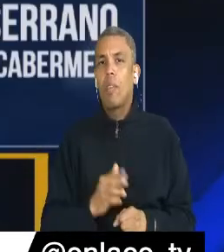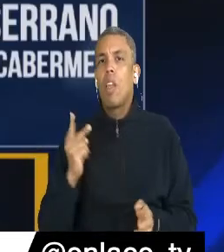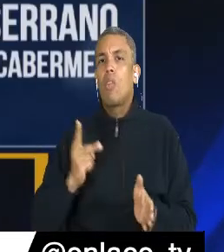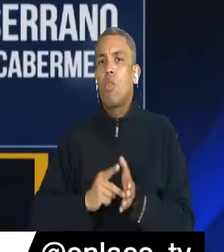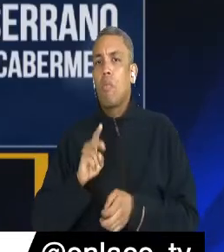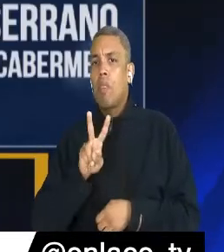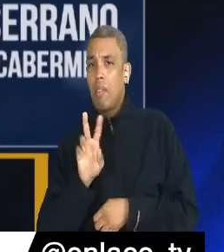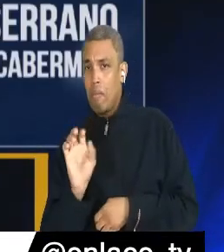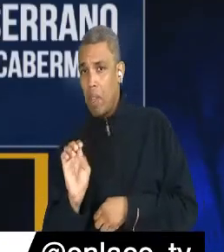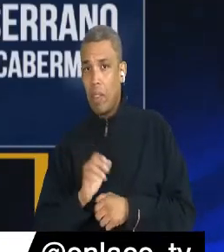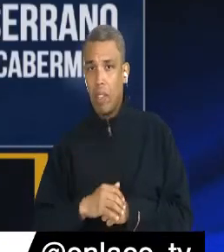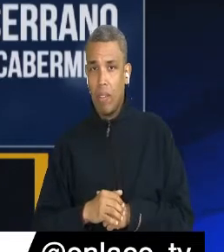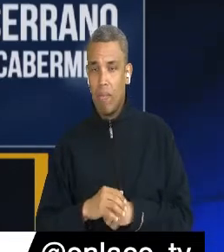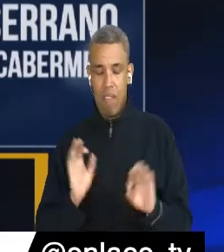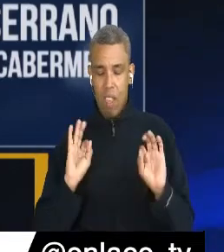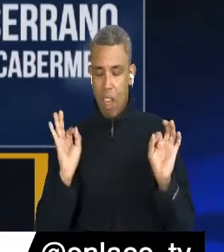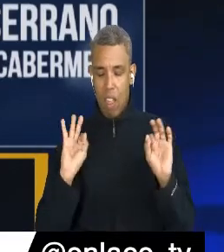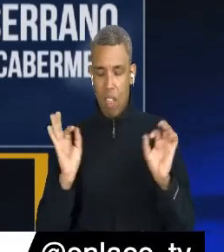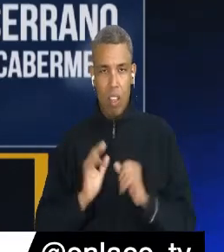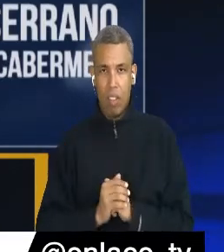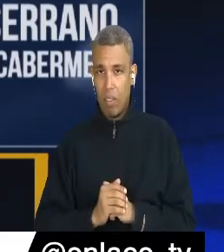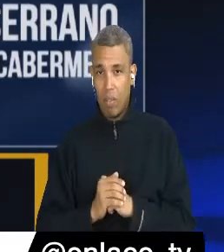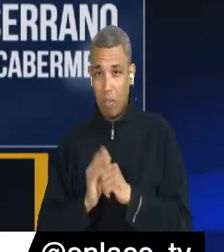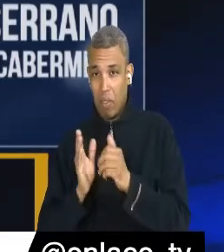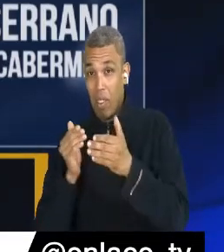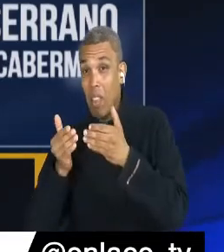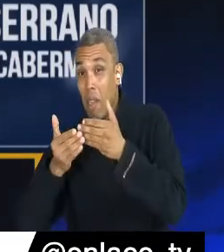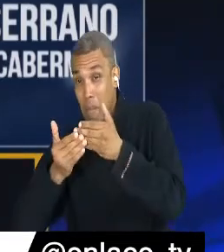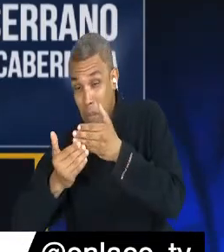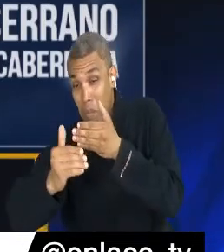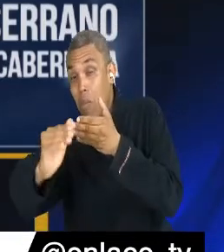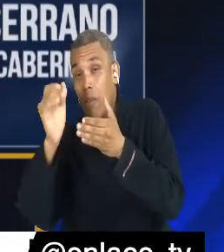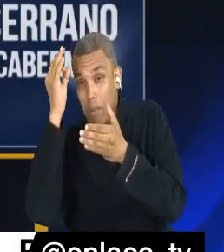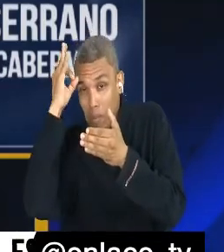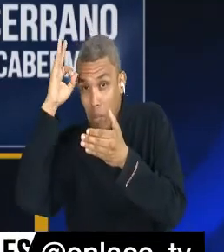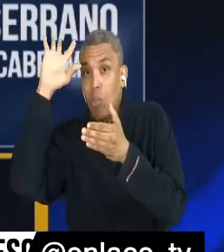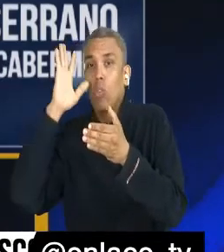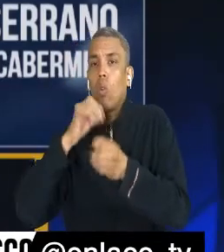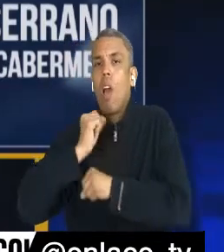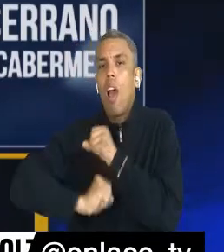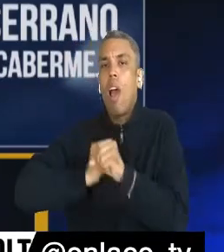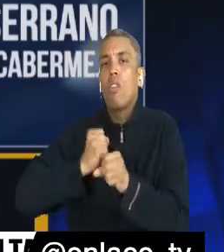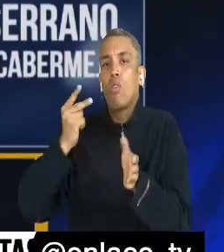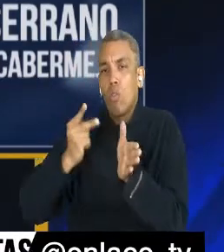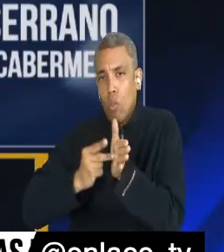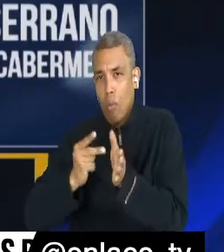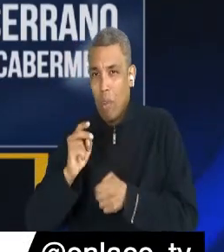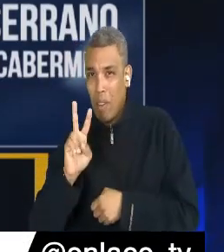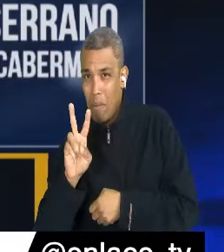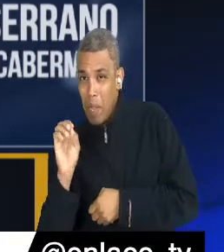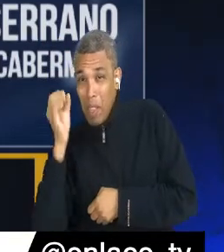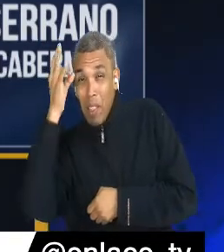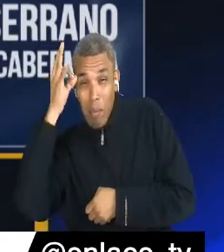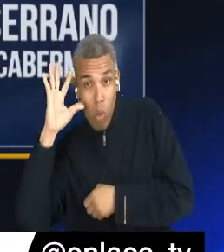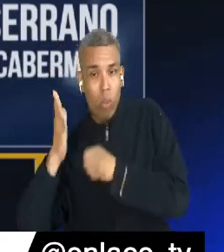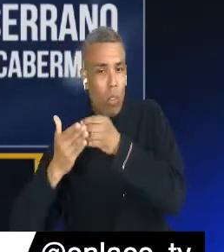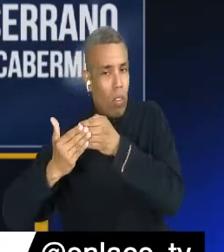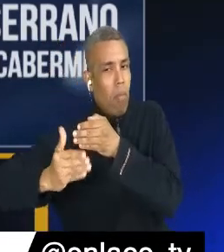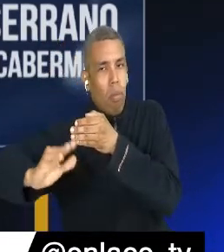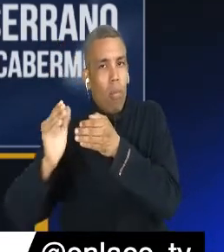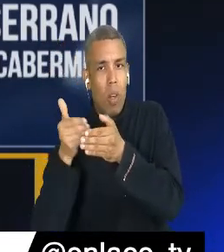De acuerdo a lo que había dicho en Barranca Bermeja el señor presidente de la República, Juan Manuel Santos Calderón, pues